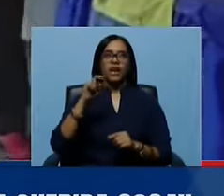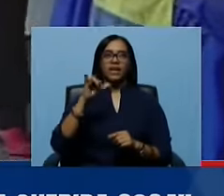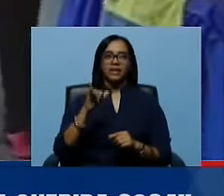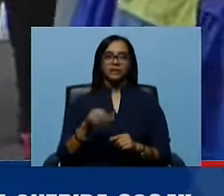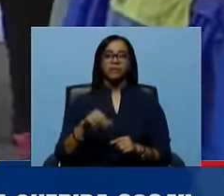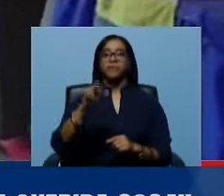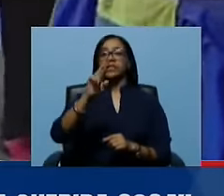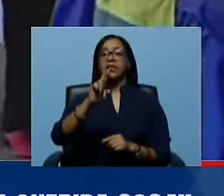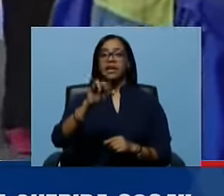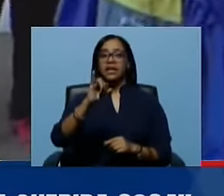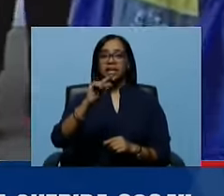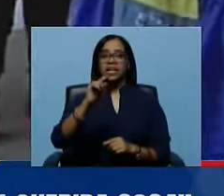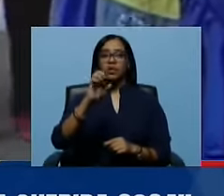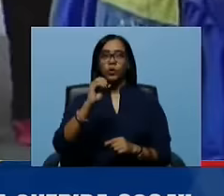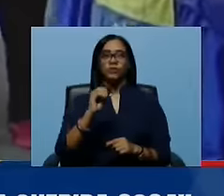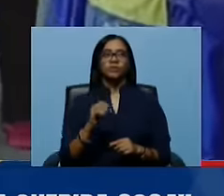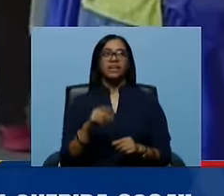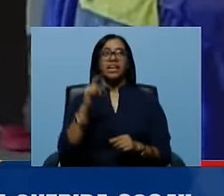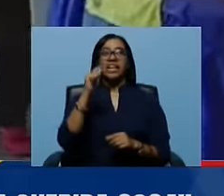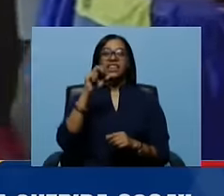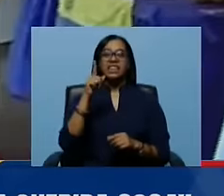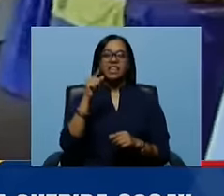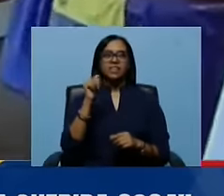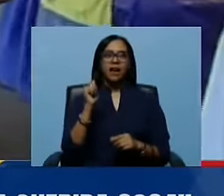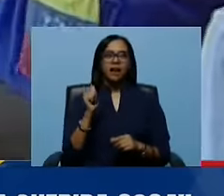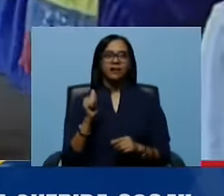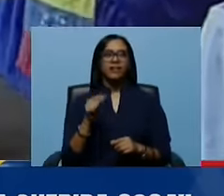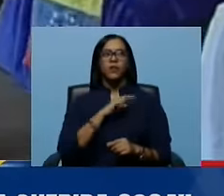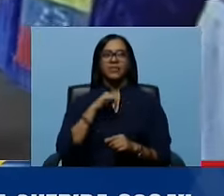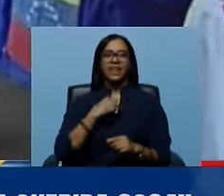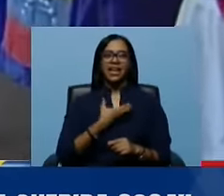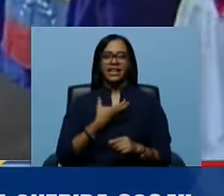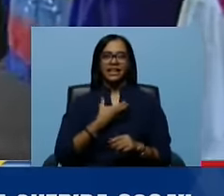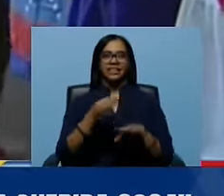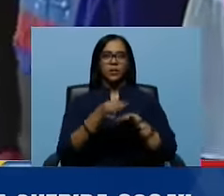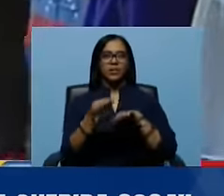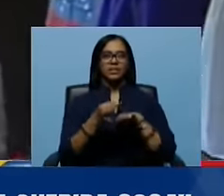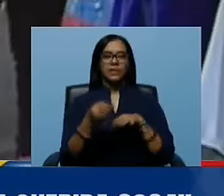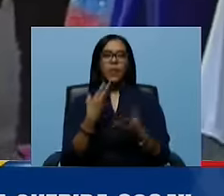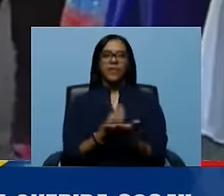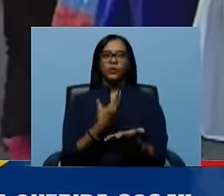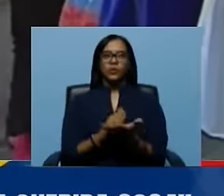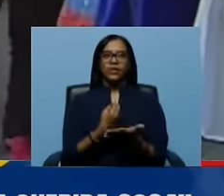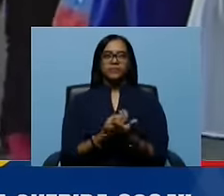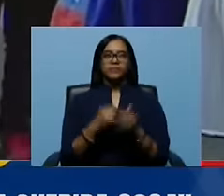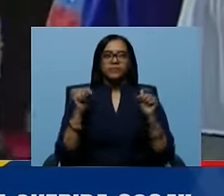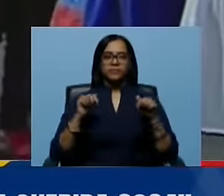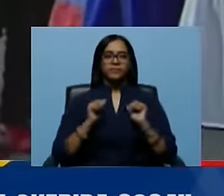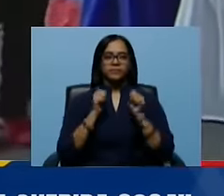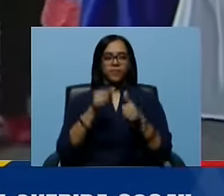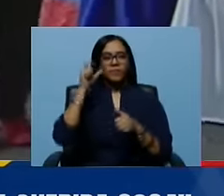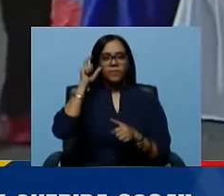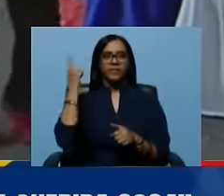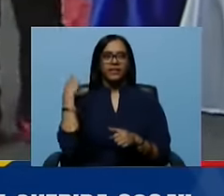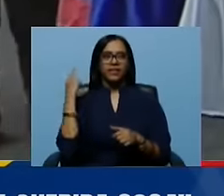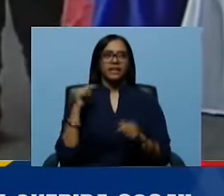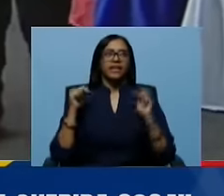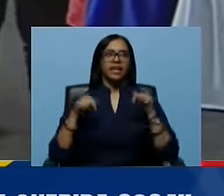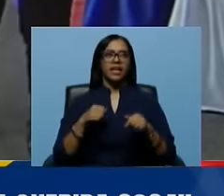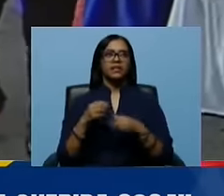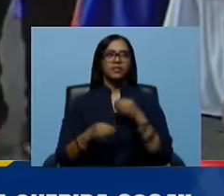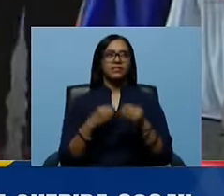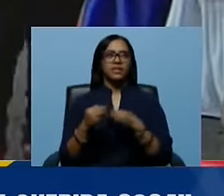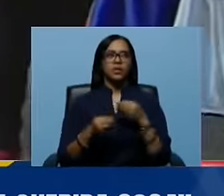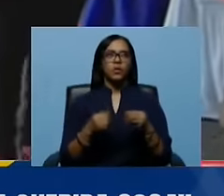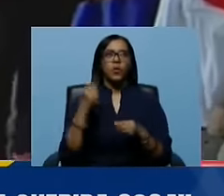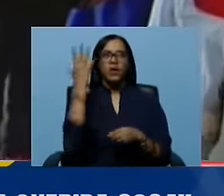Rito Tocuyo, estamos con Tita Labache y estamos con nuestra alcaldesa del municipio de Maturín. Esto comenzó el día de ayer, presidente. Esto ha sido